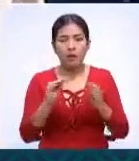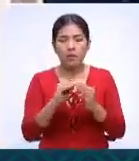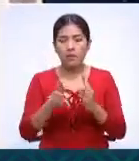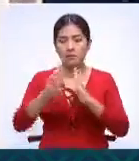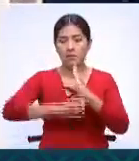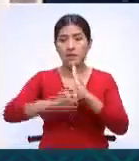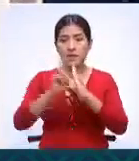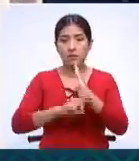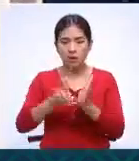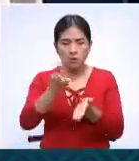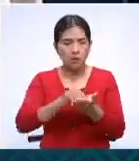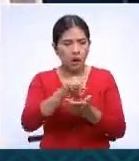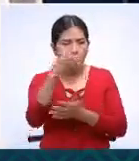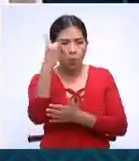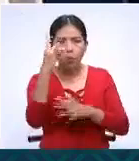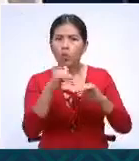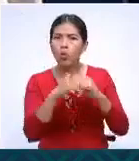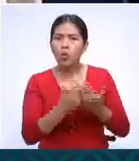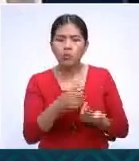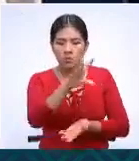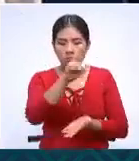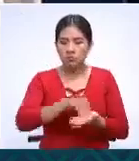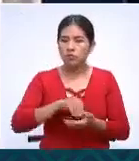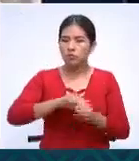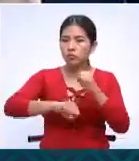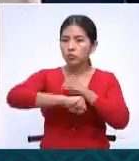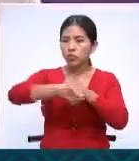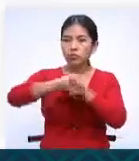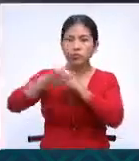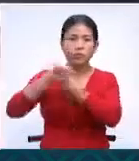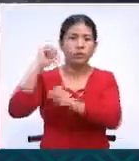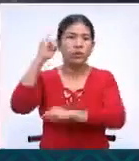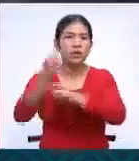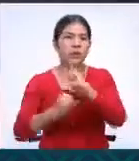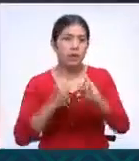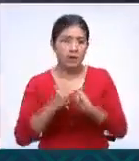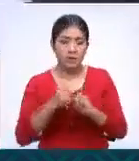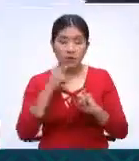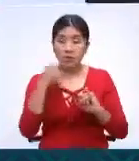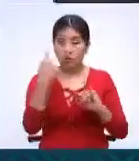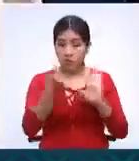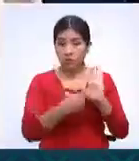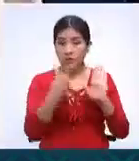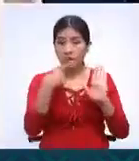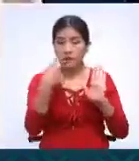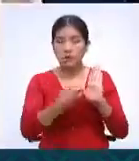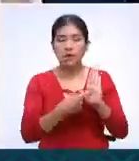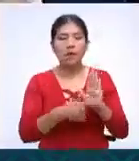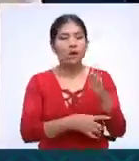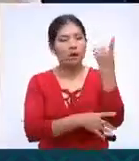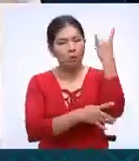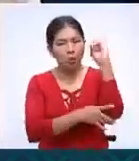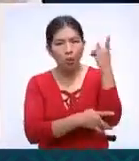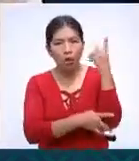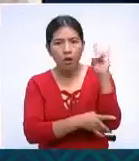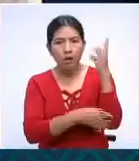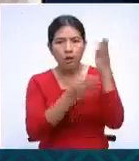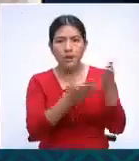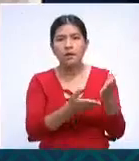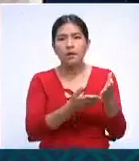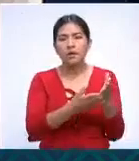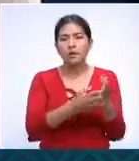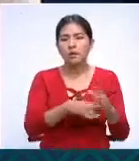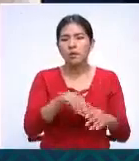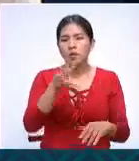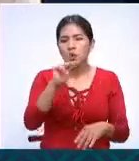revista The Economist. Ha salido un artículo donde dice que Bolivia no